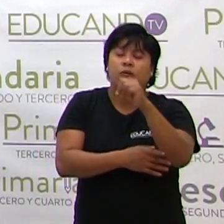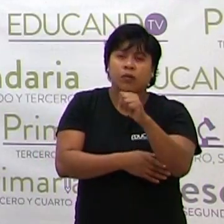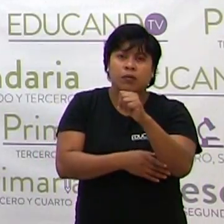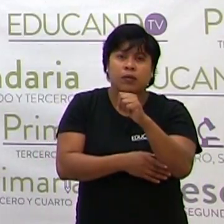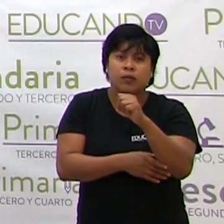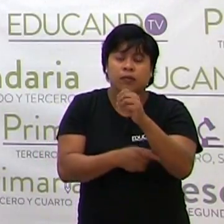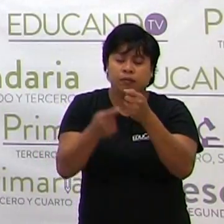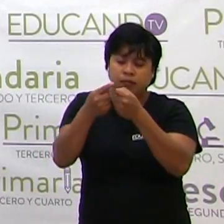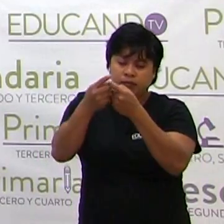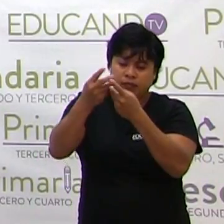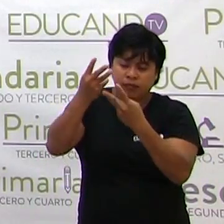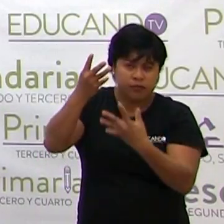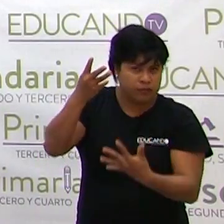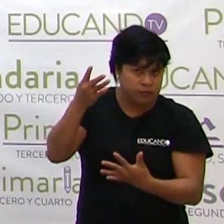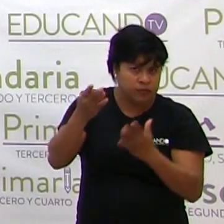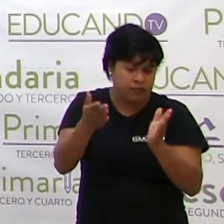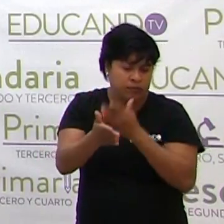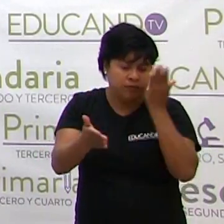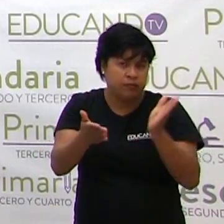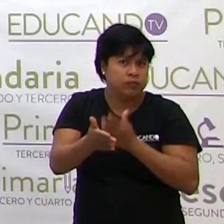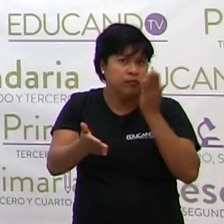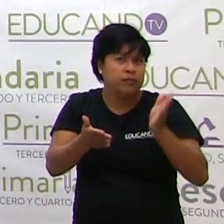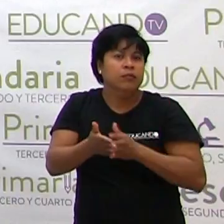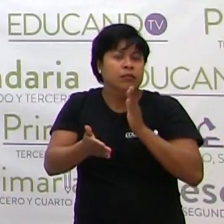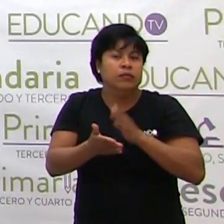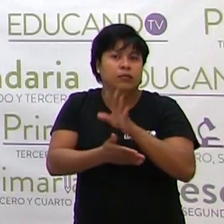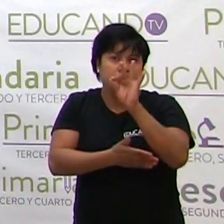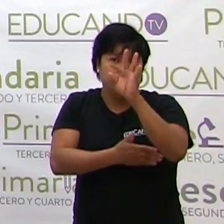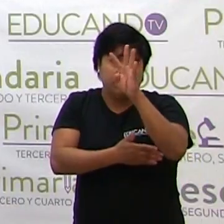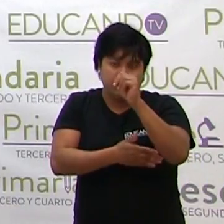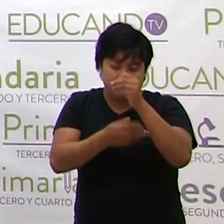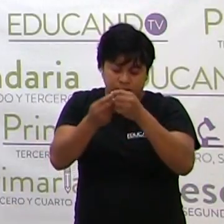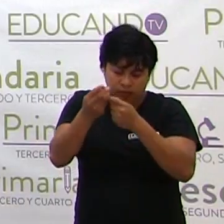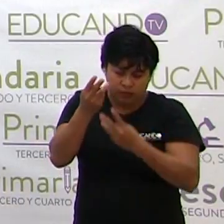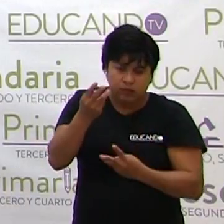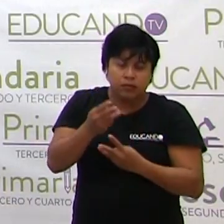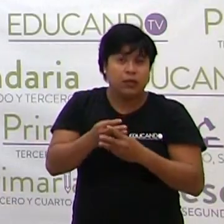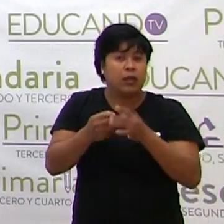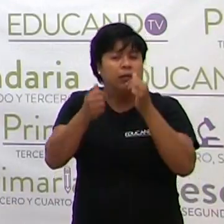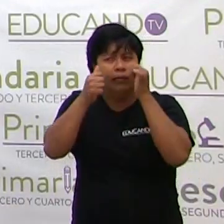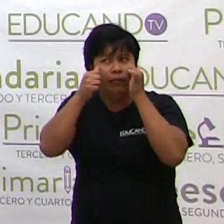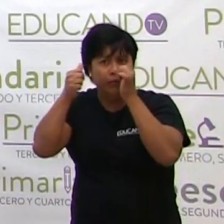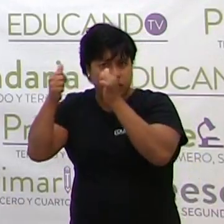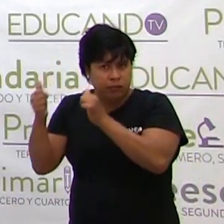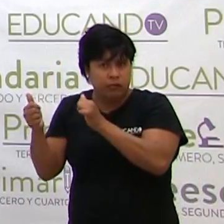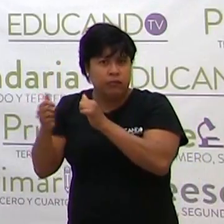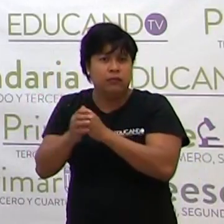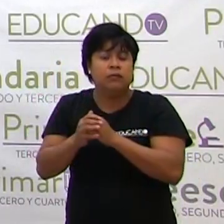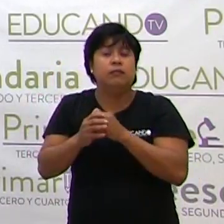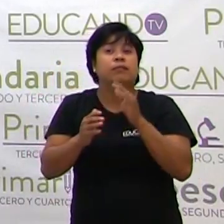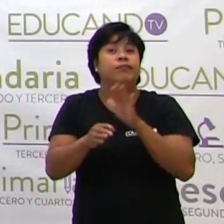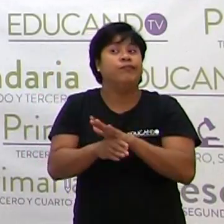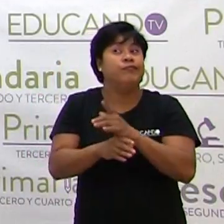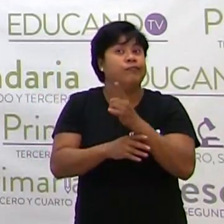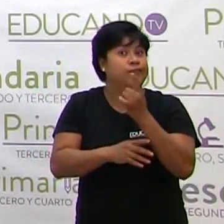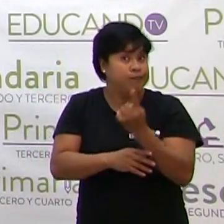49 páginas. Bien, mucha atención en esta parte,